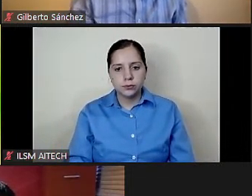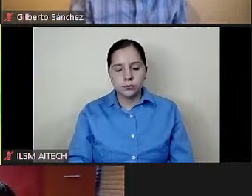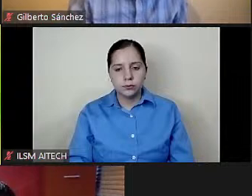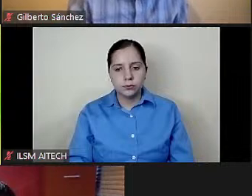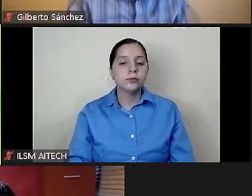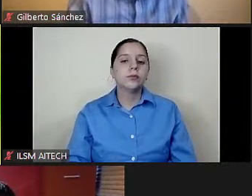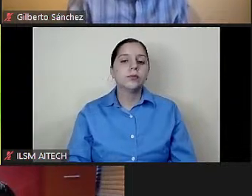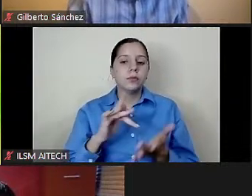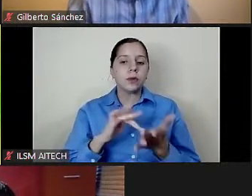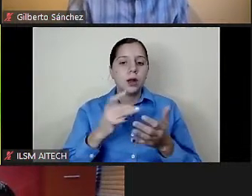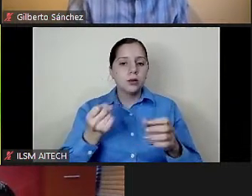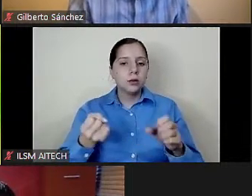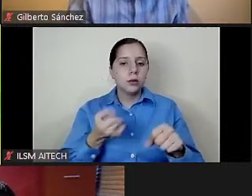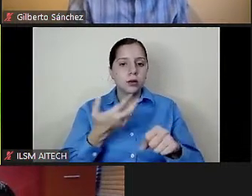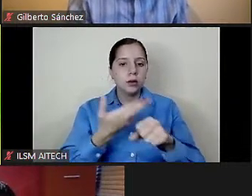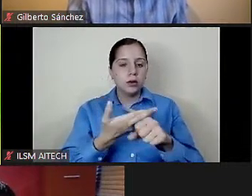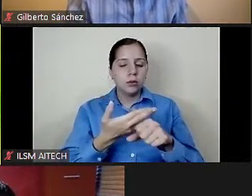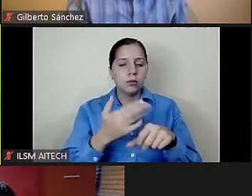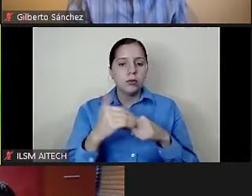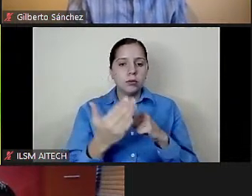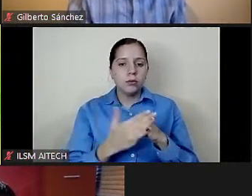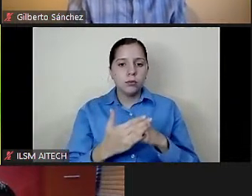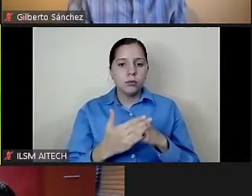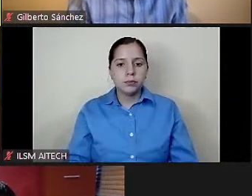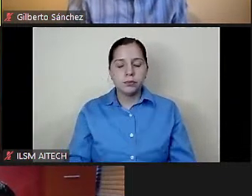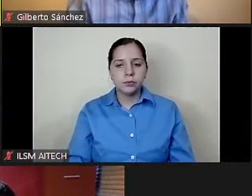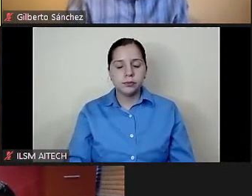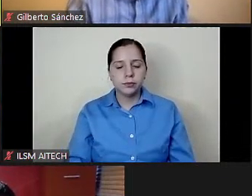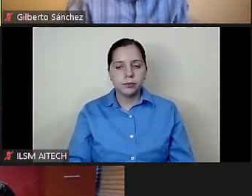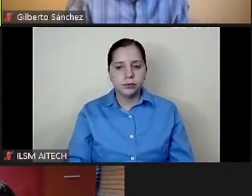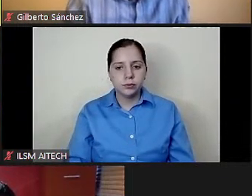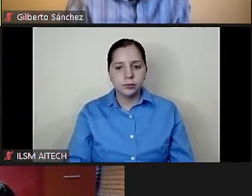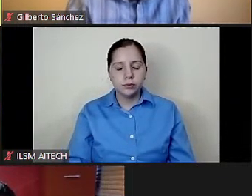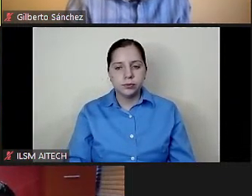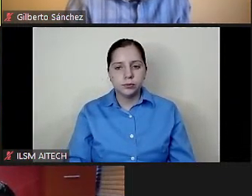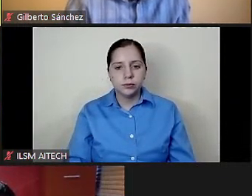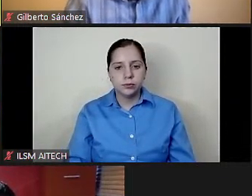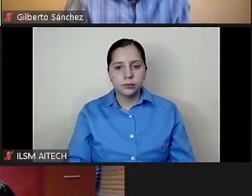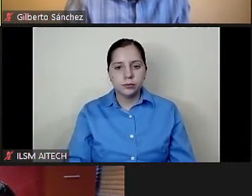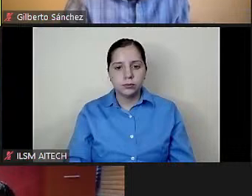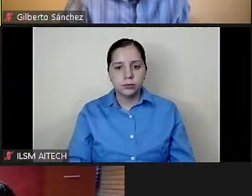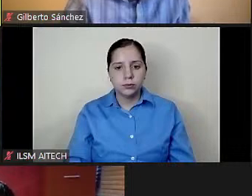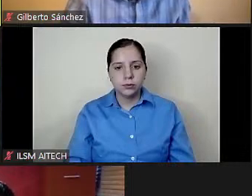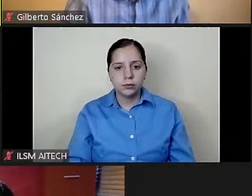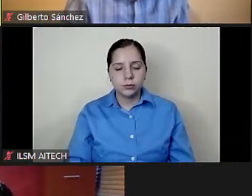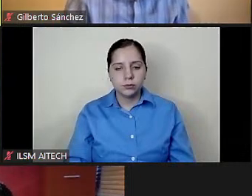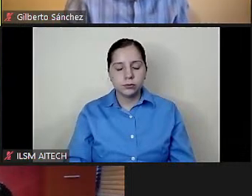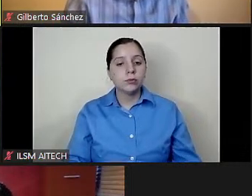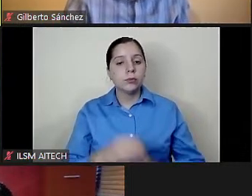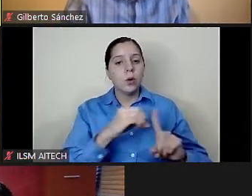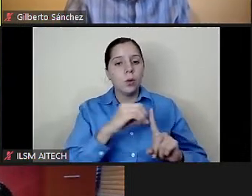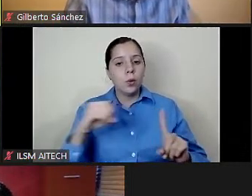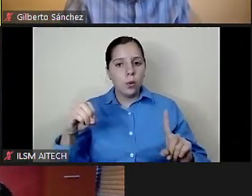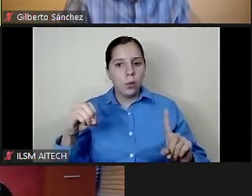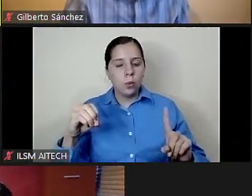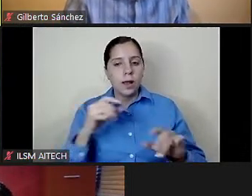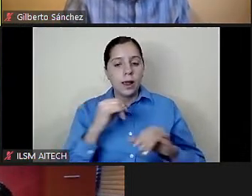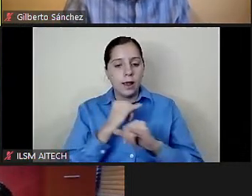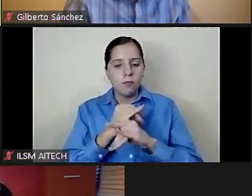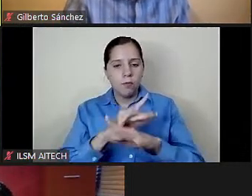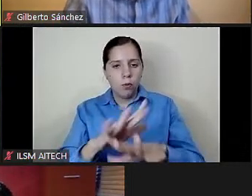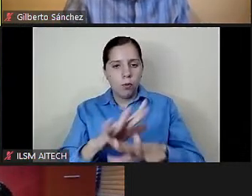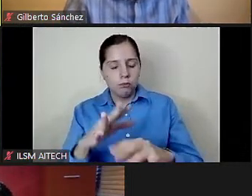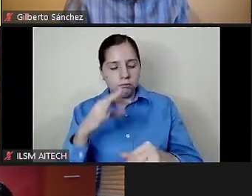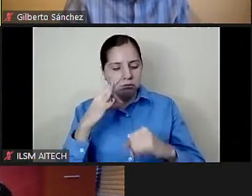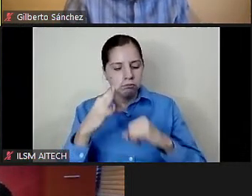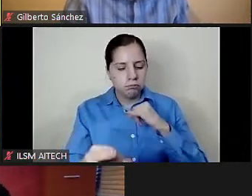Gracias, señor secretario. Continuemos, por favor. Como lo solicita. El siguiente punto en el orden del día es el informe final que rinde la Secretaría Ejecutiva